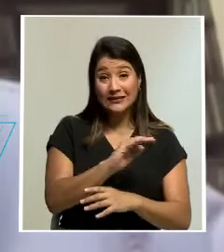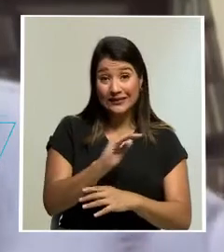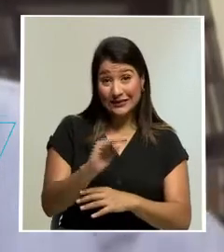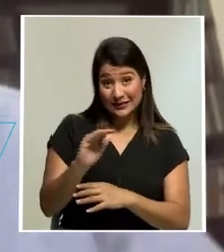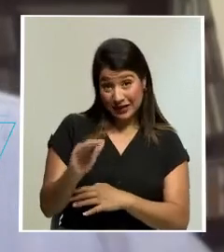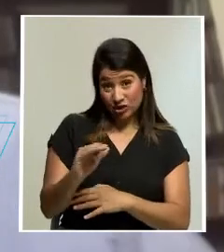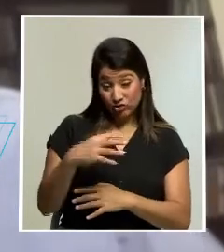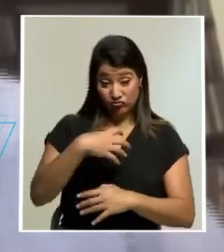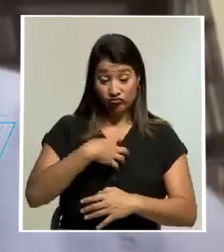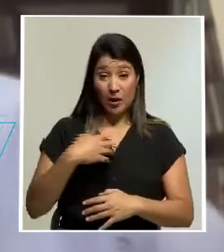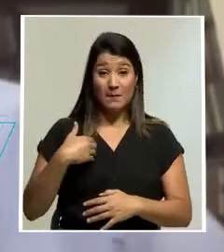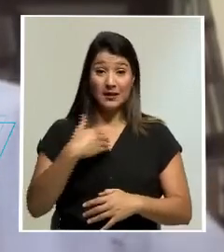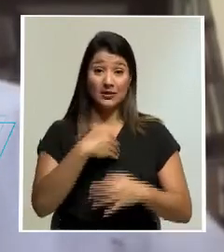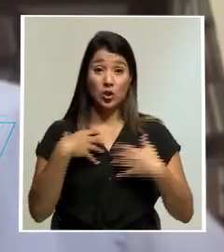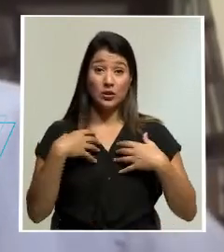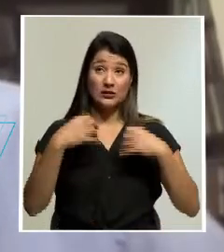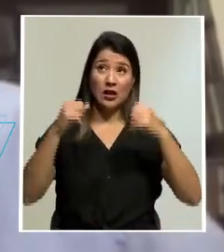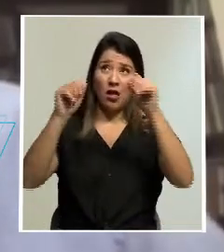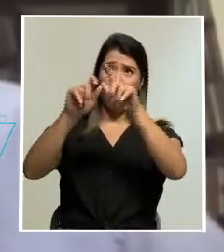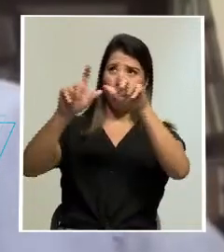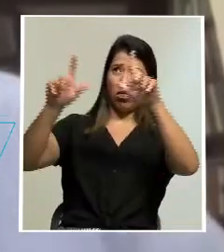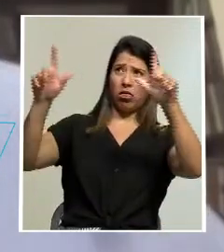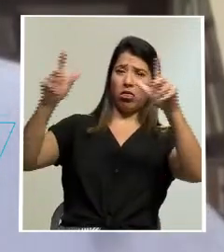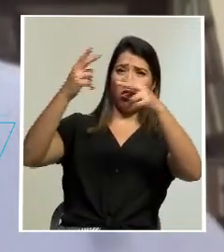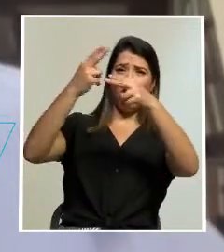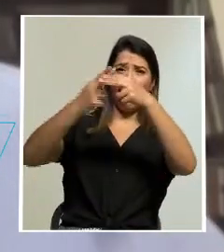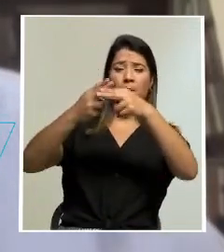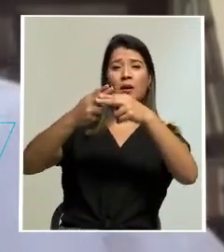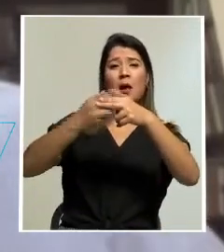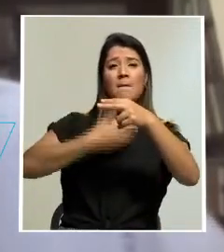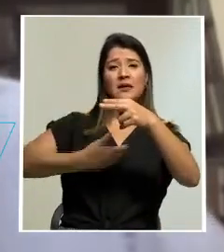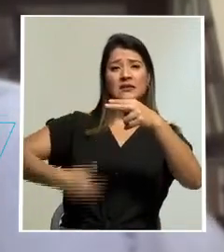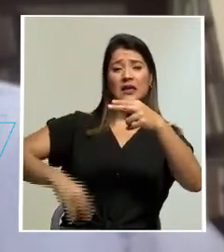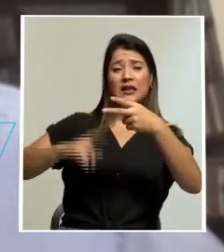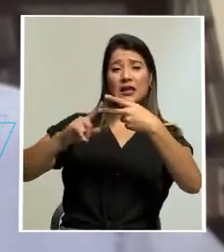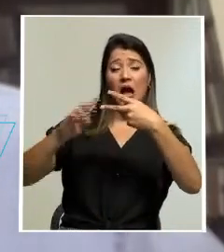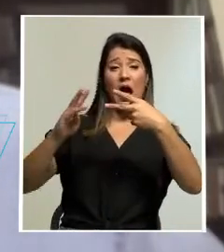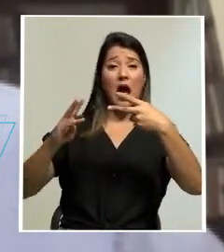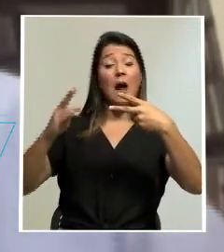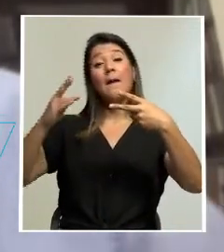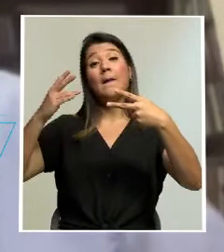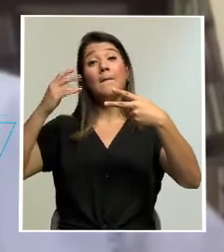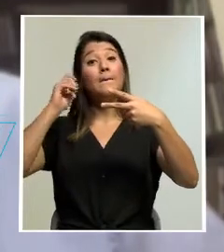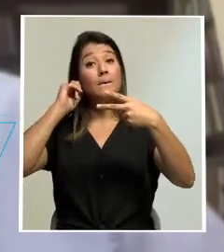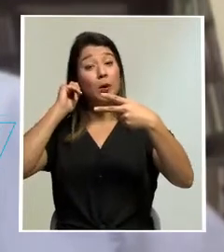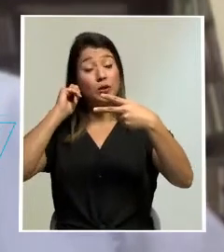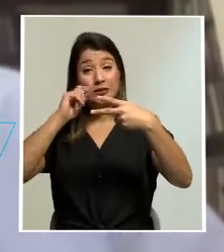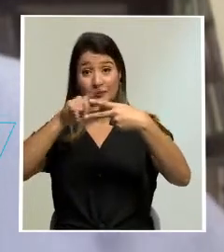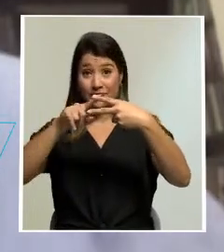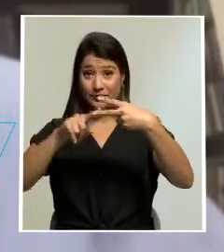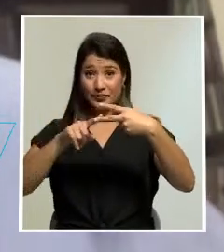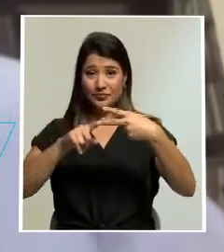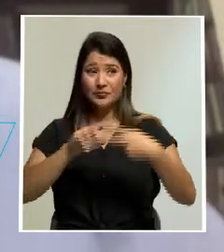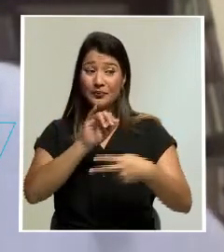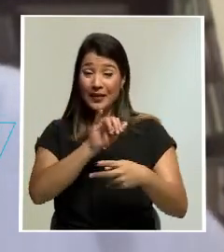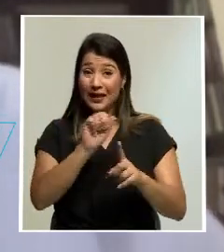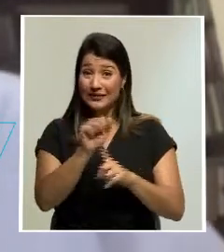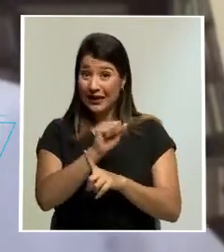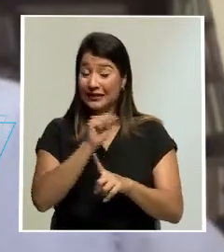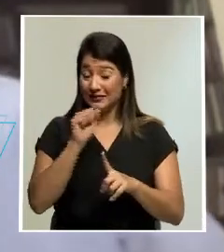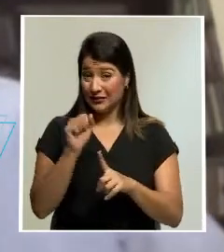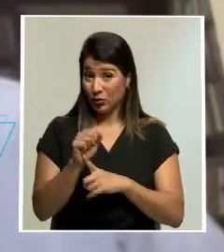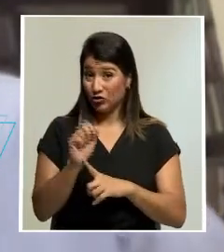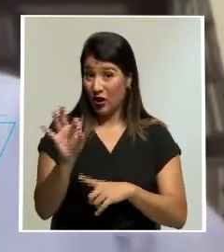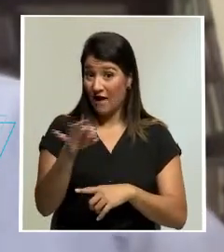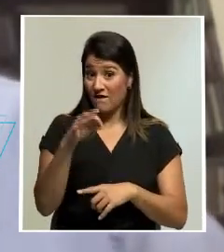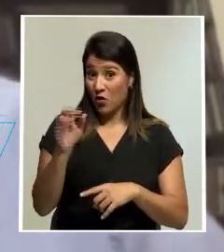los rótulos gigantes de Daniel Ortega y Rosario Murillo, que son símbolos de la censura. Esa es la situación de cómo